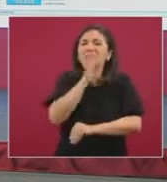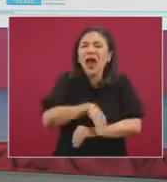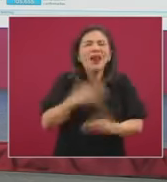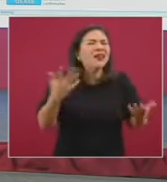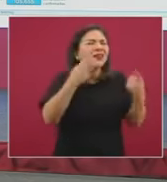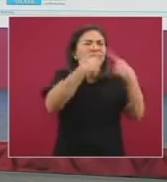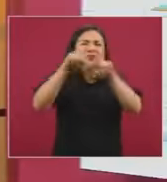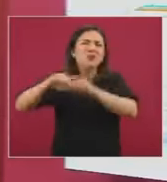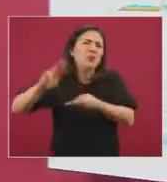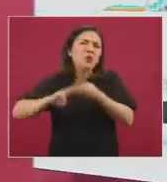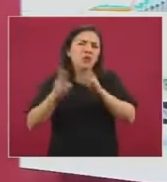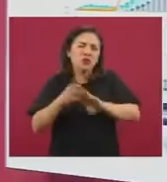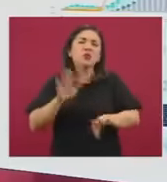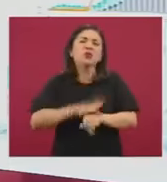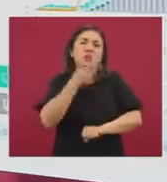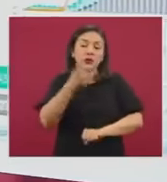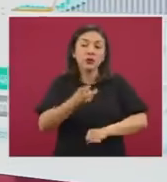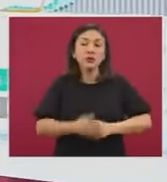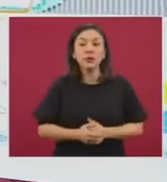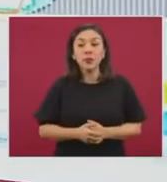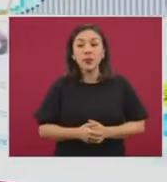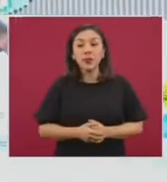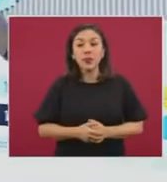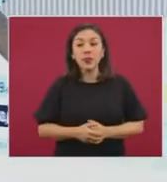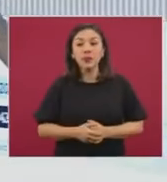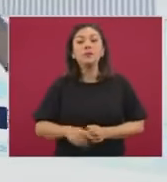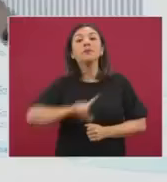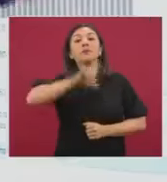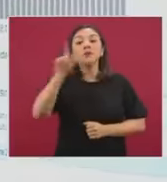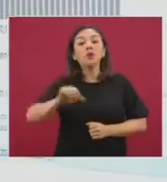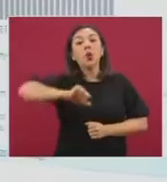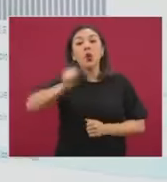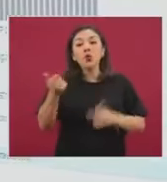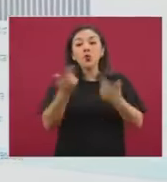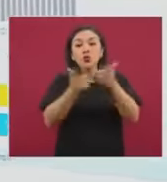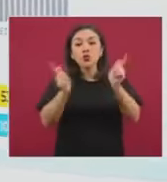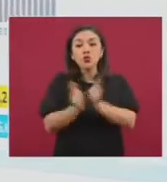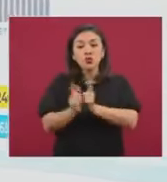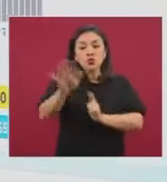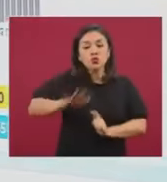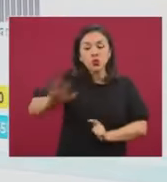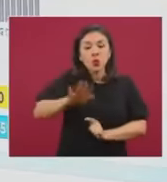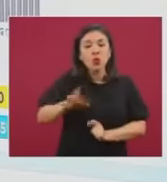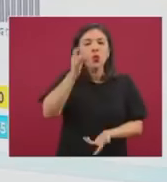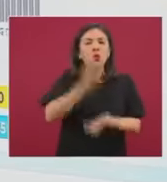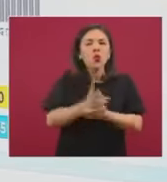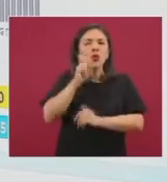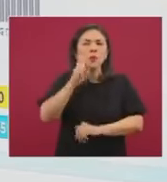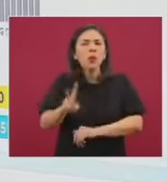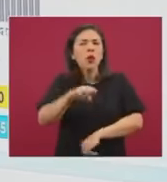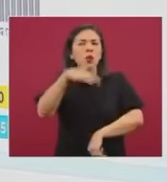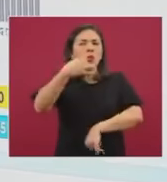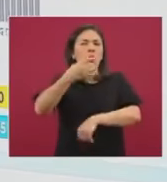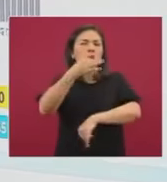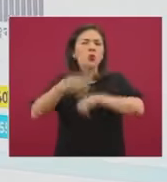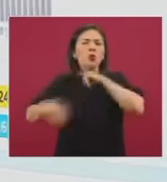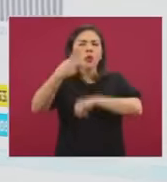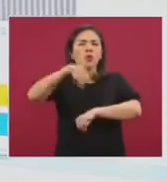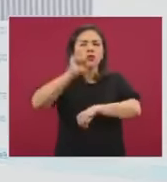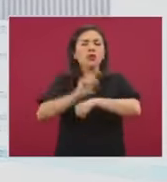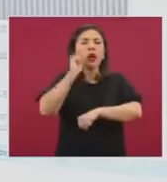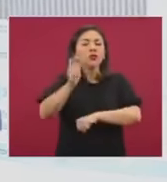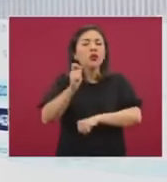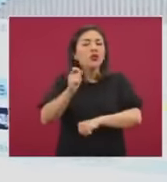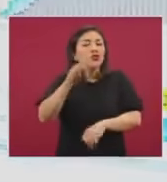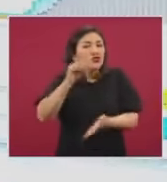muchas razones que ya se han expuesto. Y después tenemos un grupo que nada más lo reflejamos en la última semana, que son los sospechosos, que